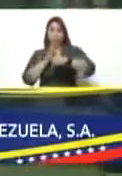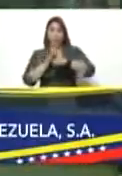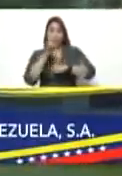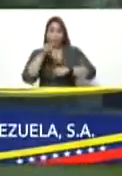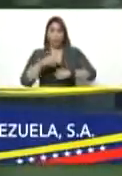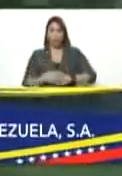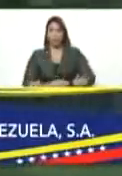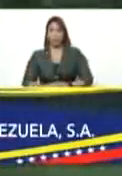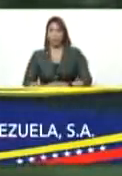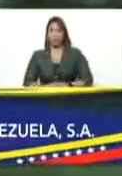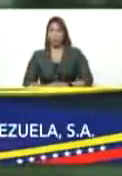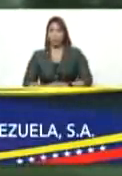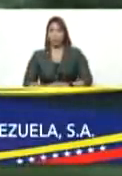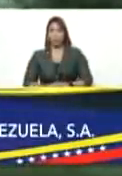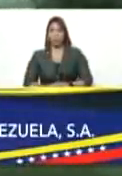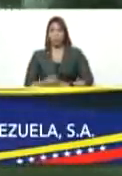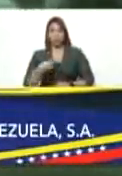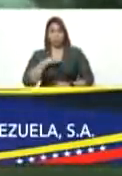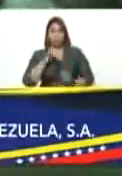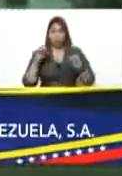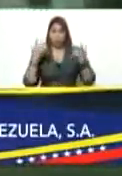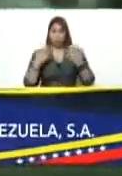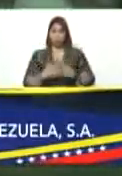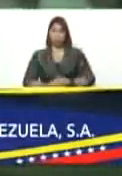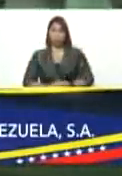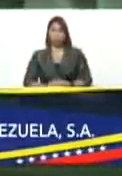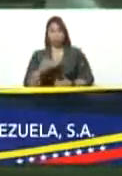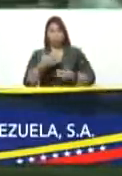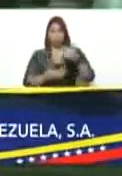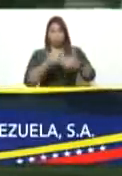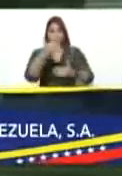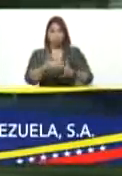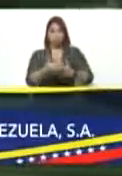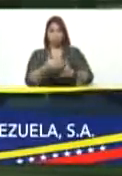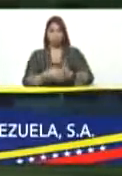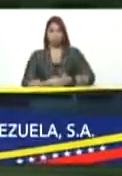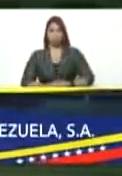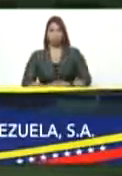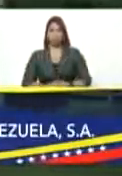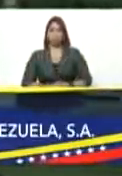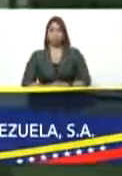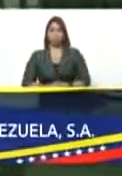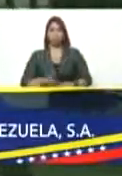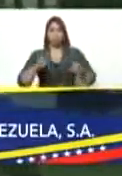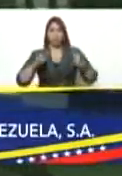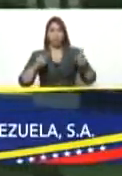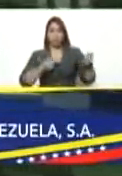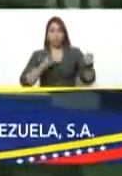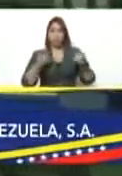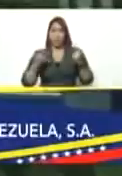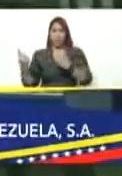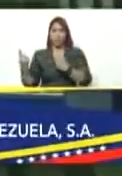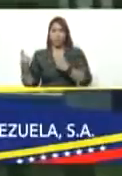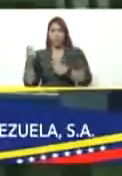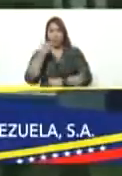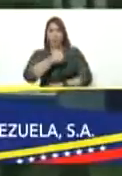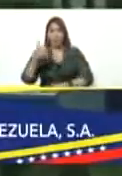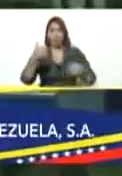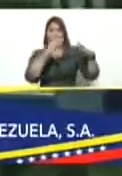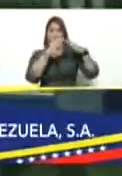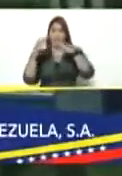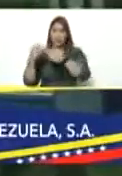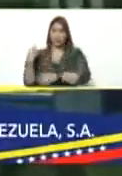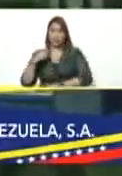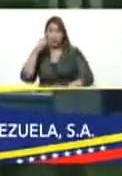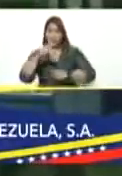presidente, hemos logrado avanzar en materia de distribución para que cada hogar tenga